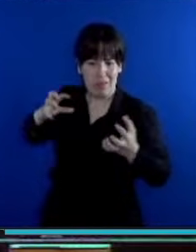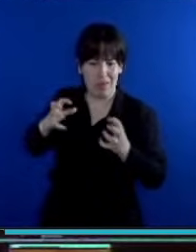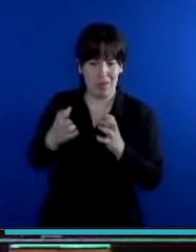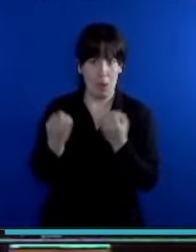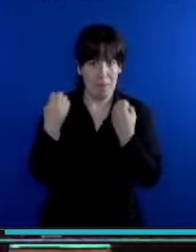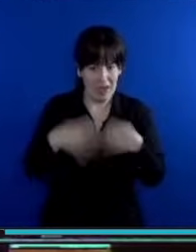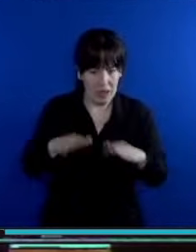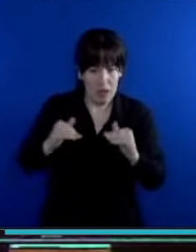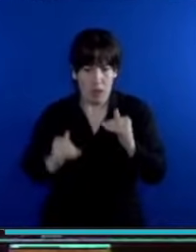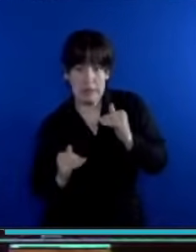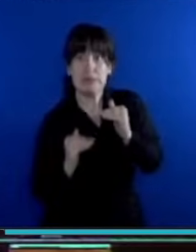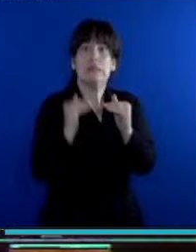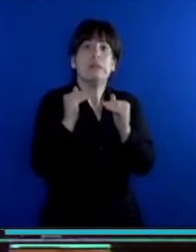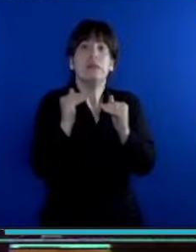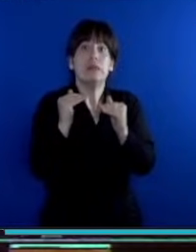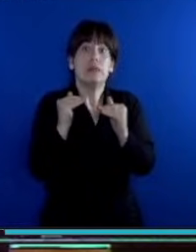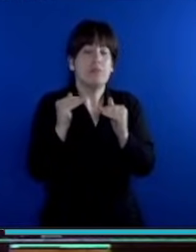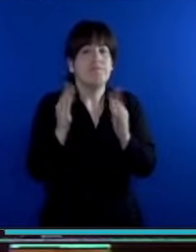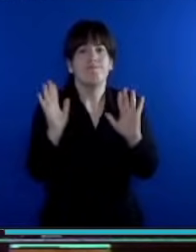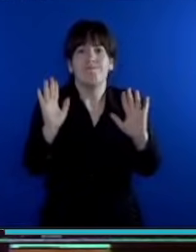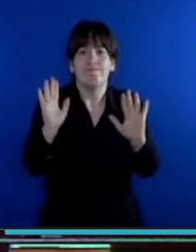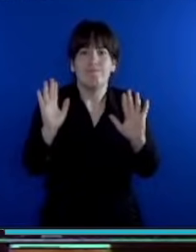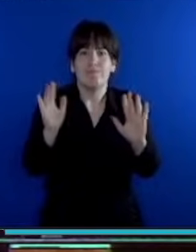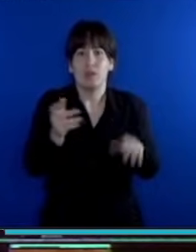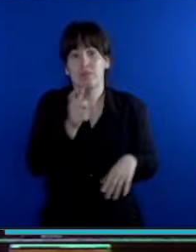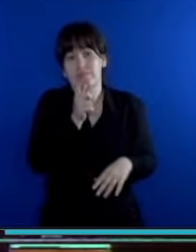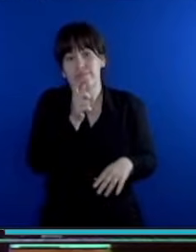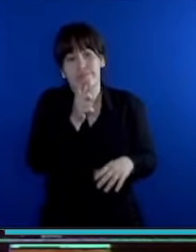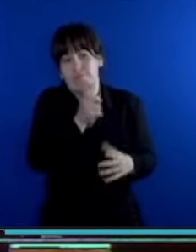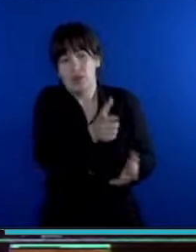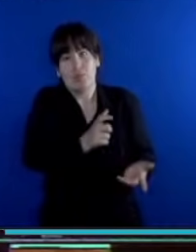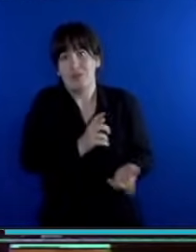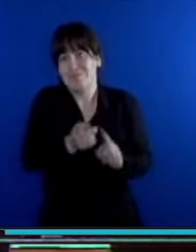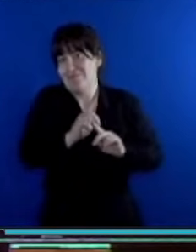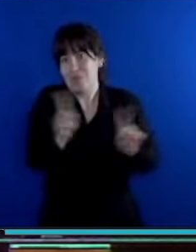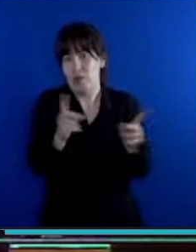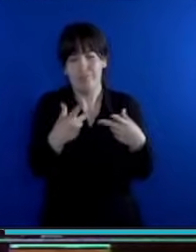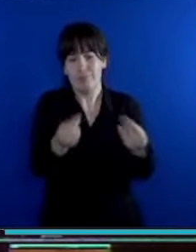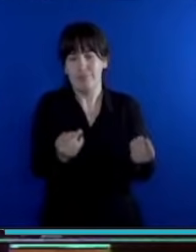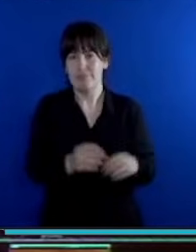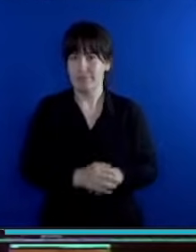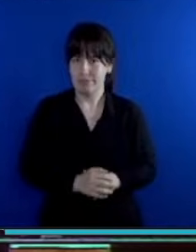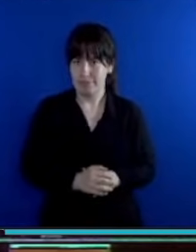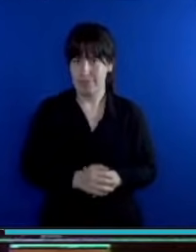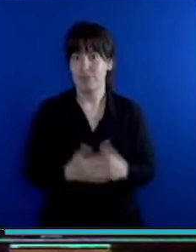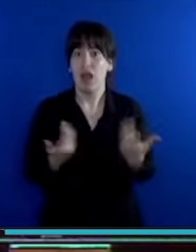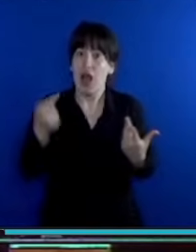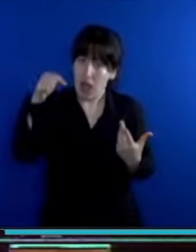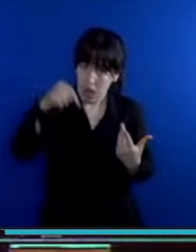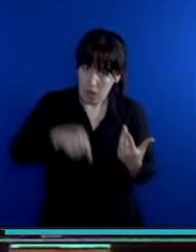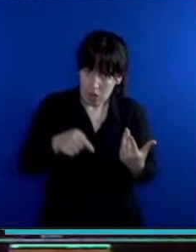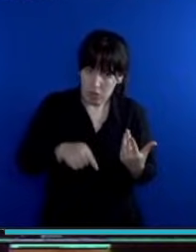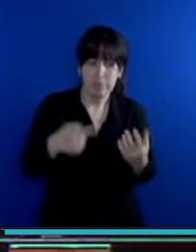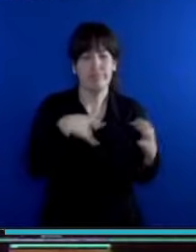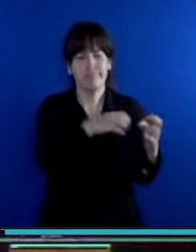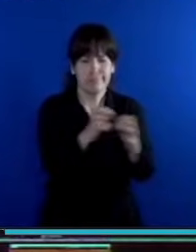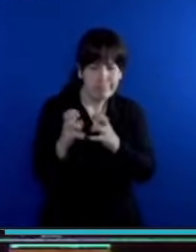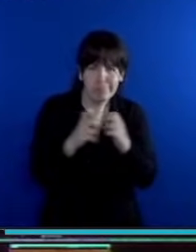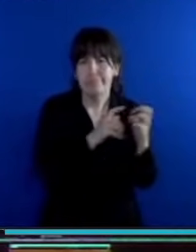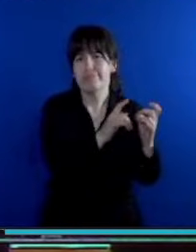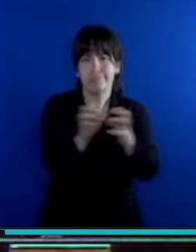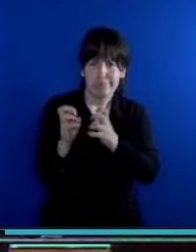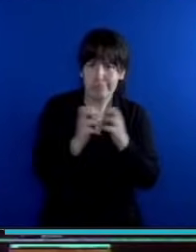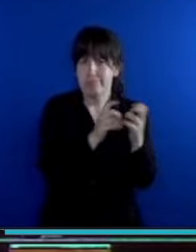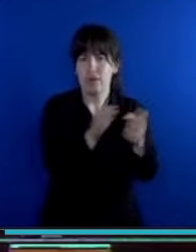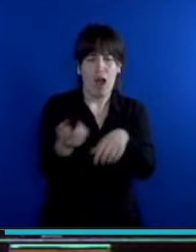años, pero mi respuesta lamentablemente fue que no, que lo que se estaba discutiendo en